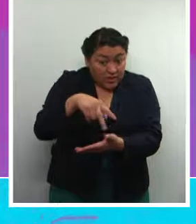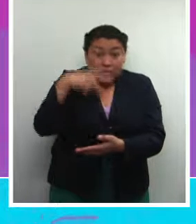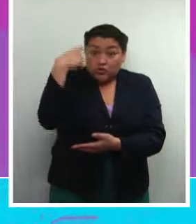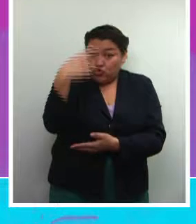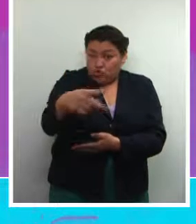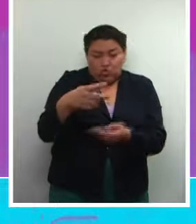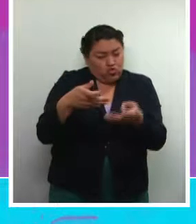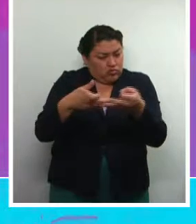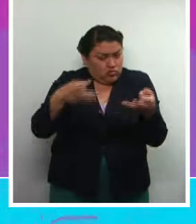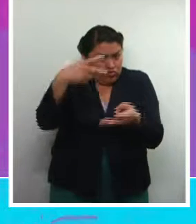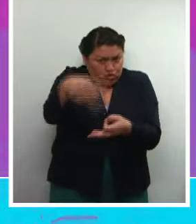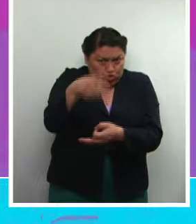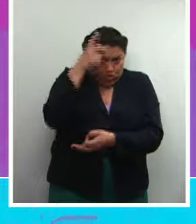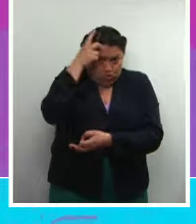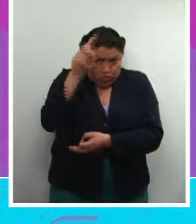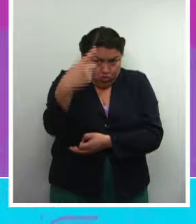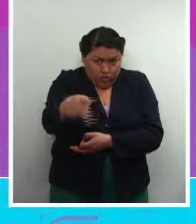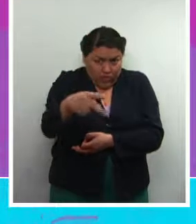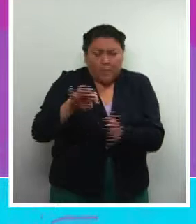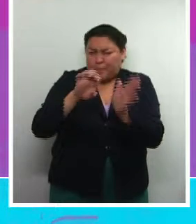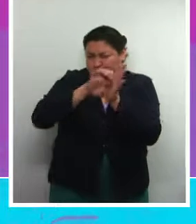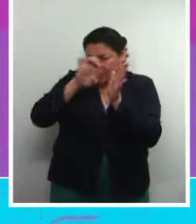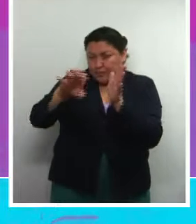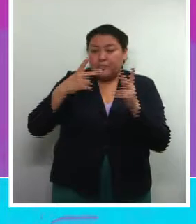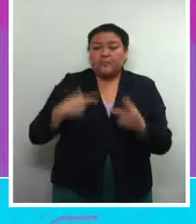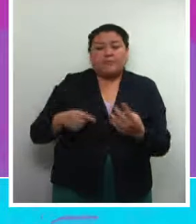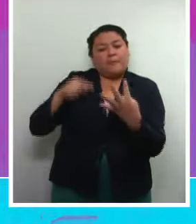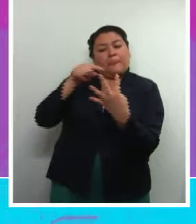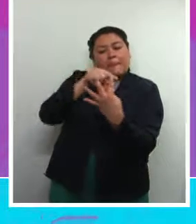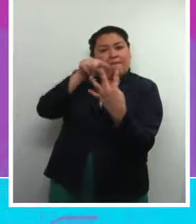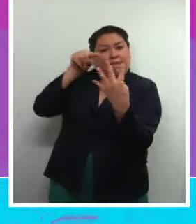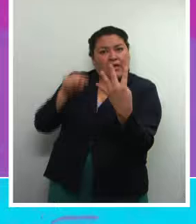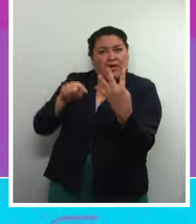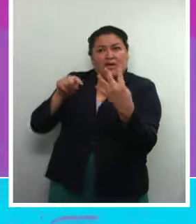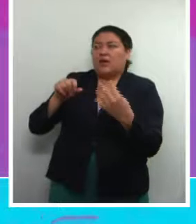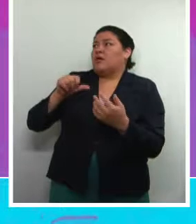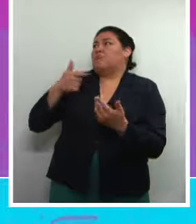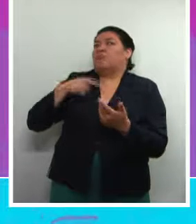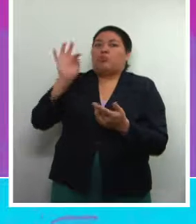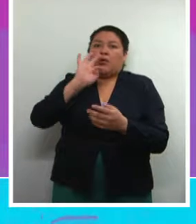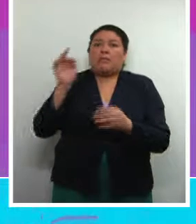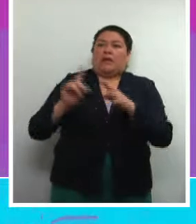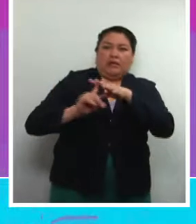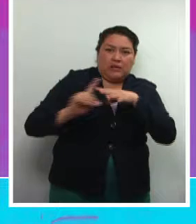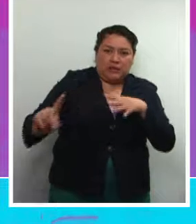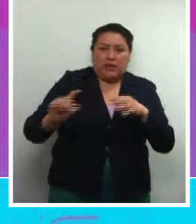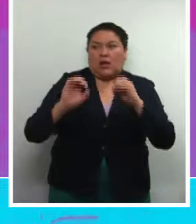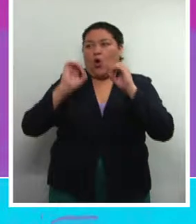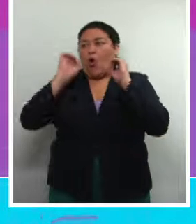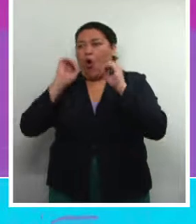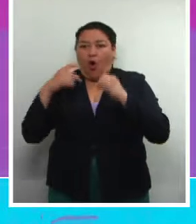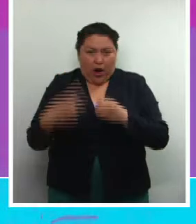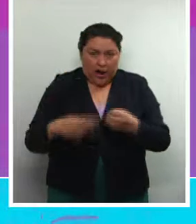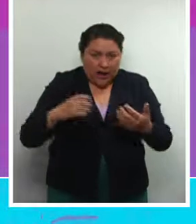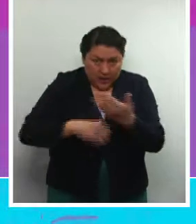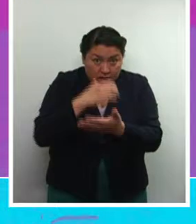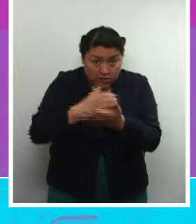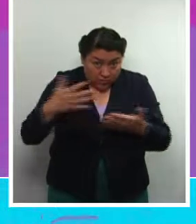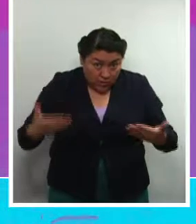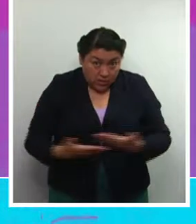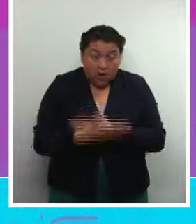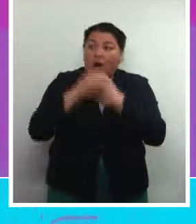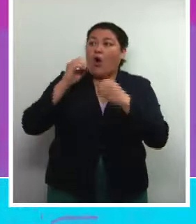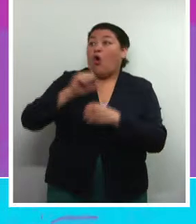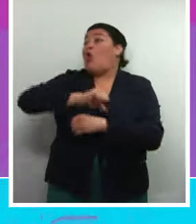su hábitat independientemente de la condición que posean, es decir, que sean originarias de la Ciudad de